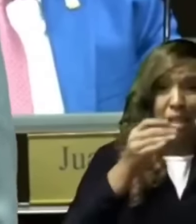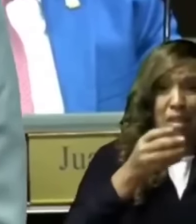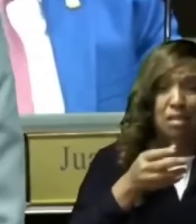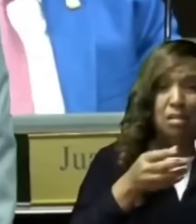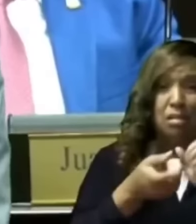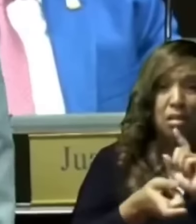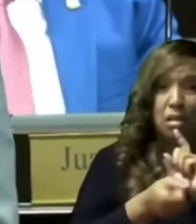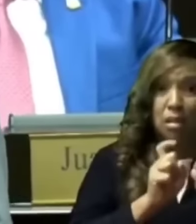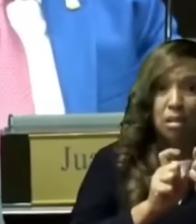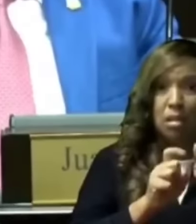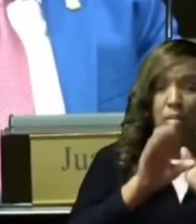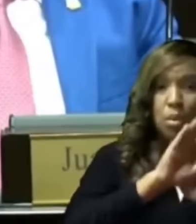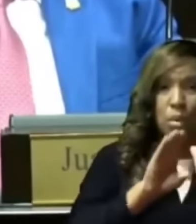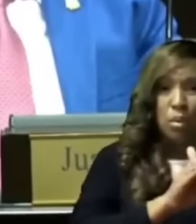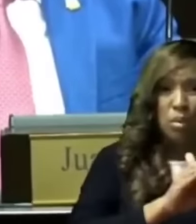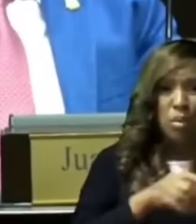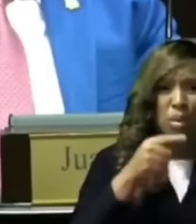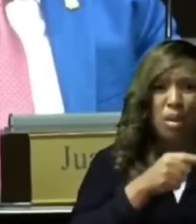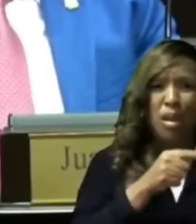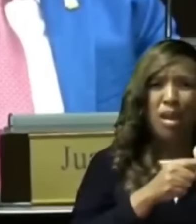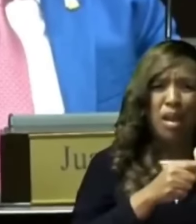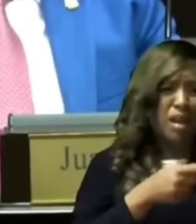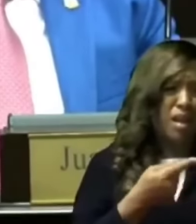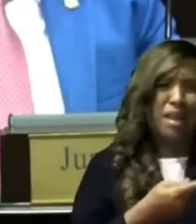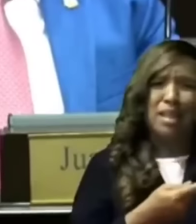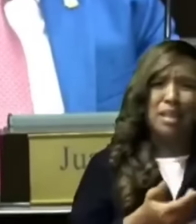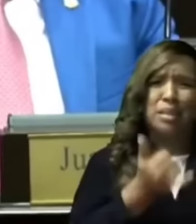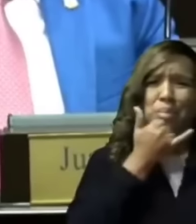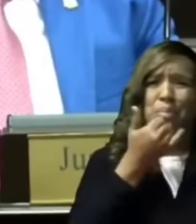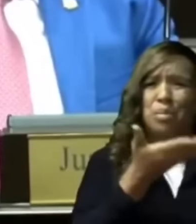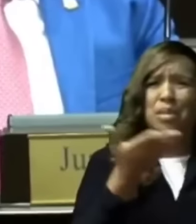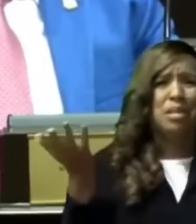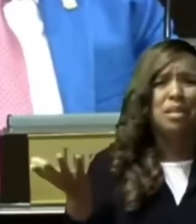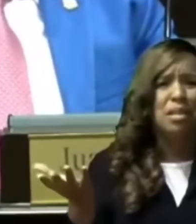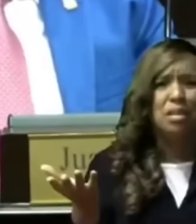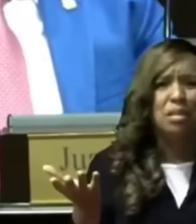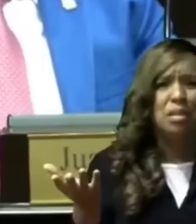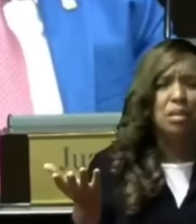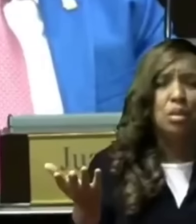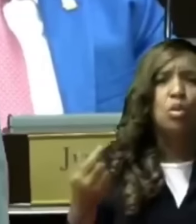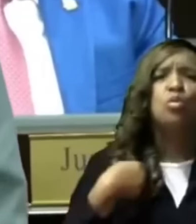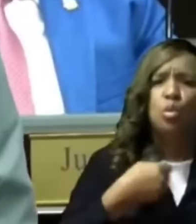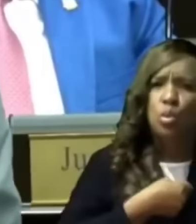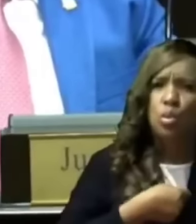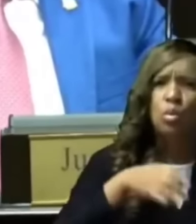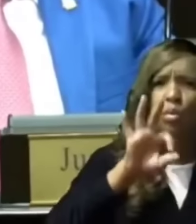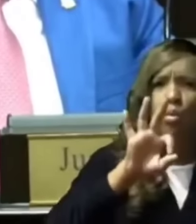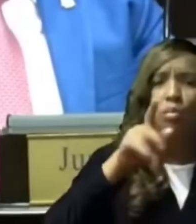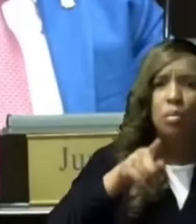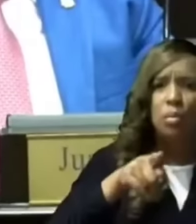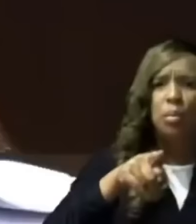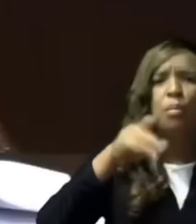particulares. Muchas gracias, honorable presidente, y la fuerza del pueblo, nosotros vamos a votar negativo en cuanto a este proyecto.